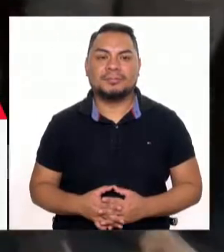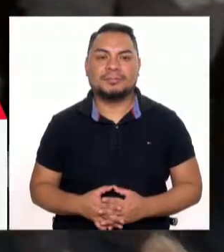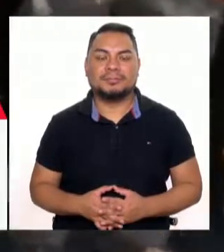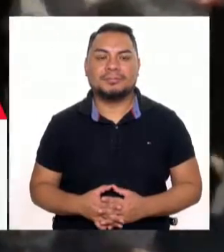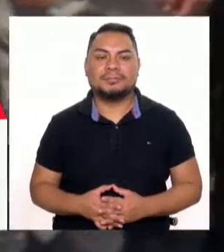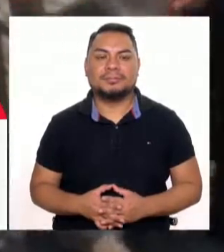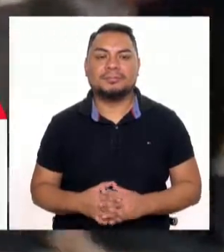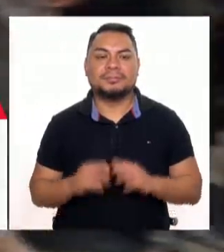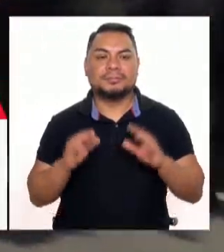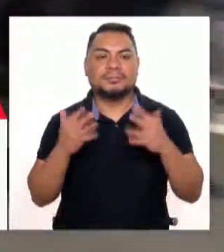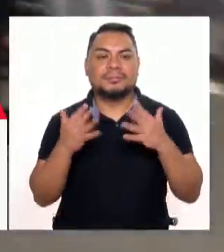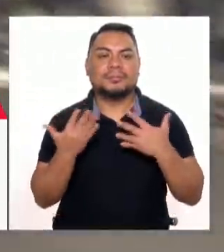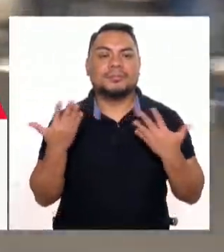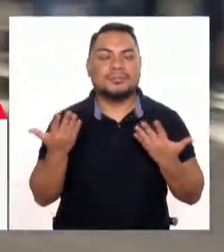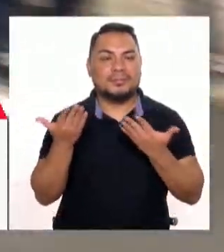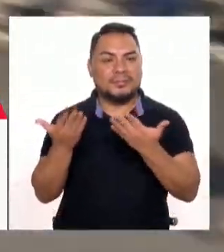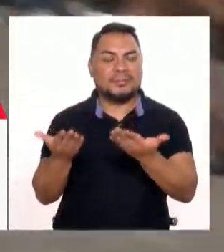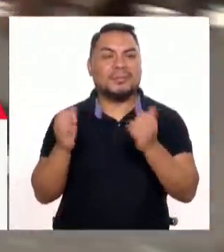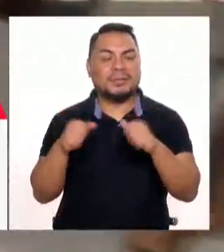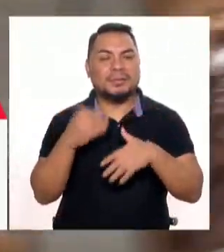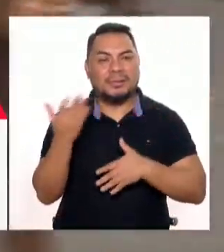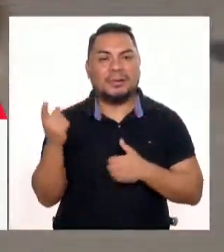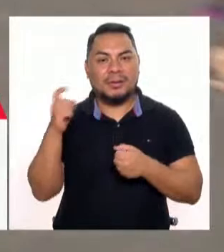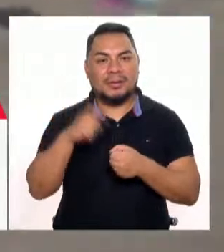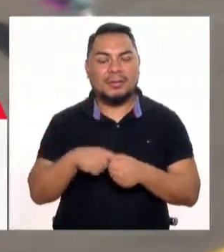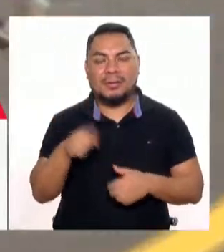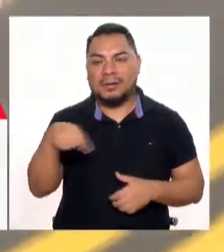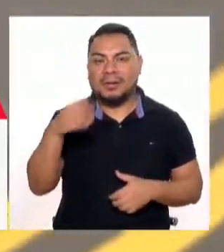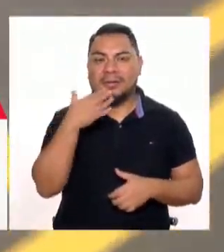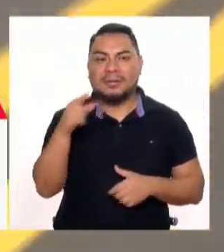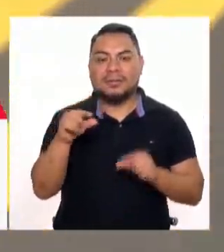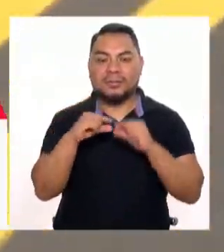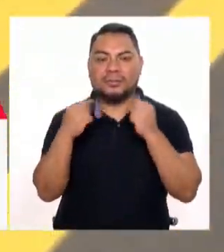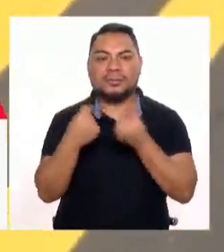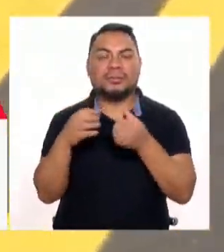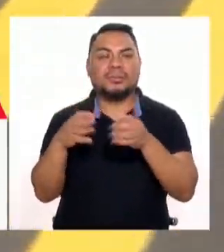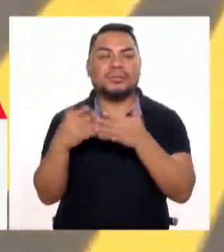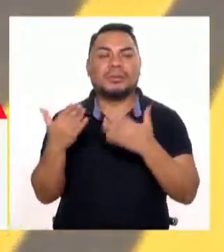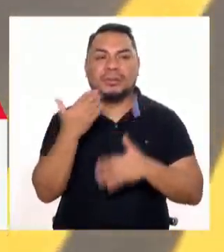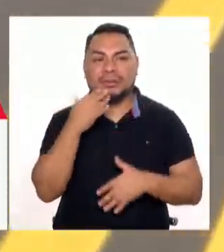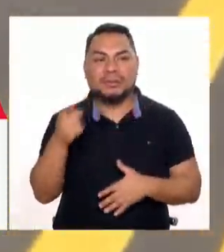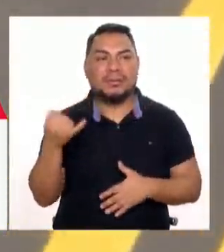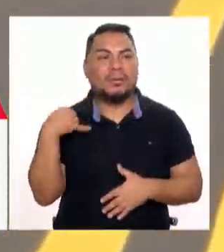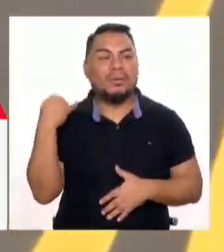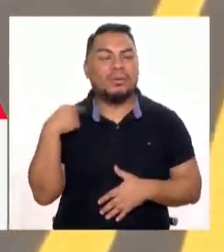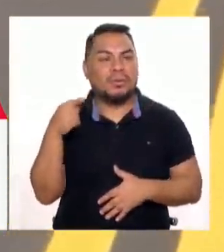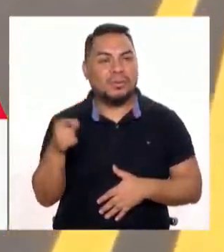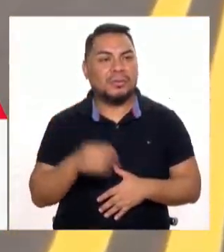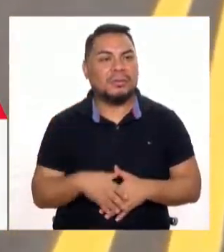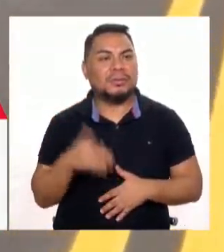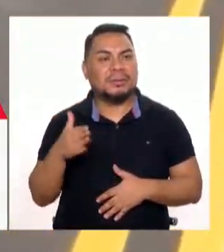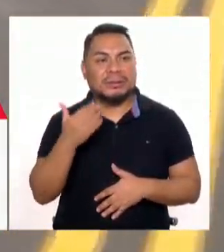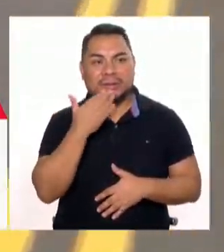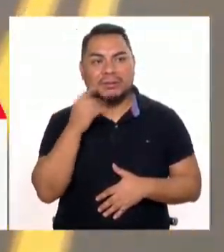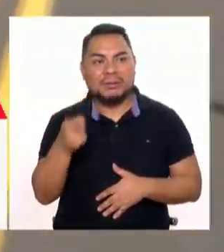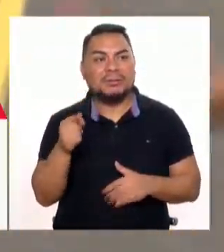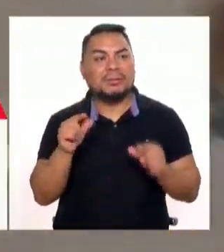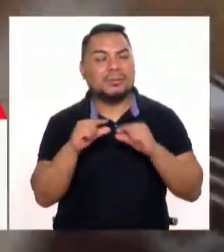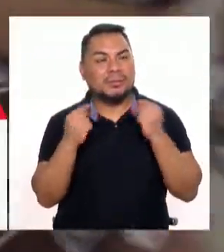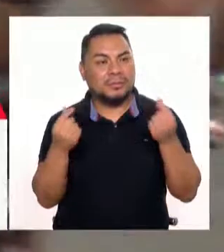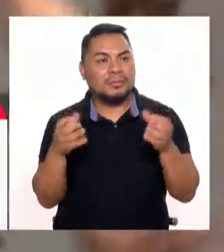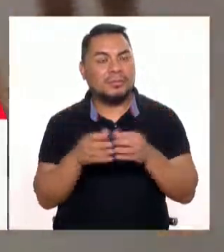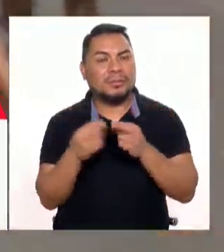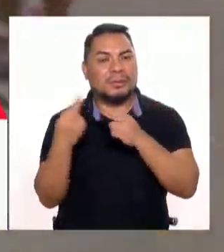y de esta manera termina la participación de este grupo de jóvenes quienes lo dijimos